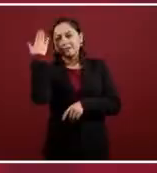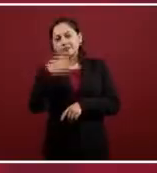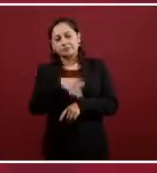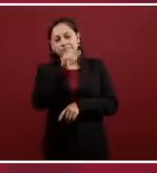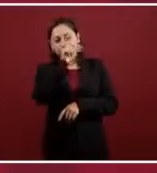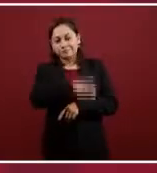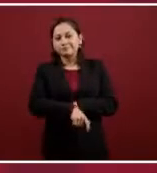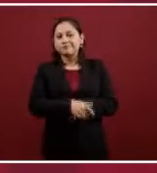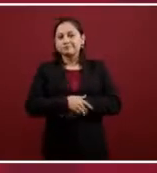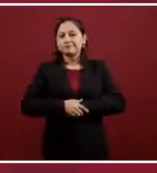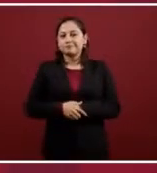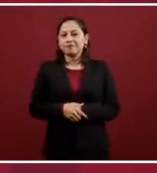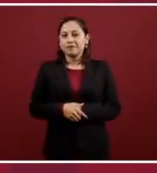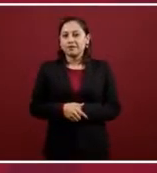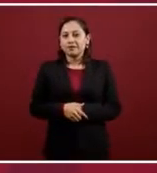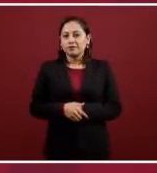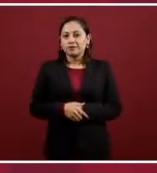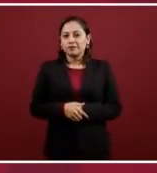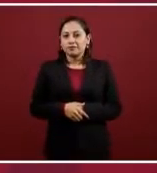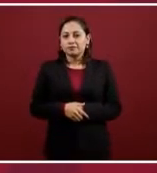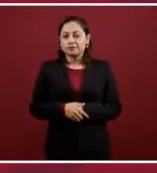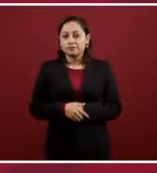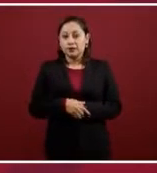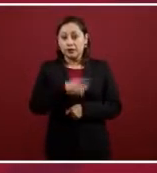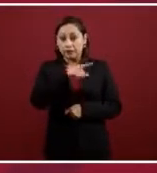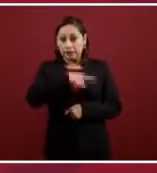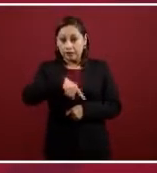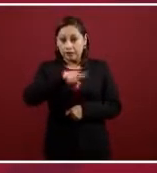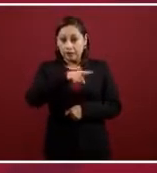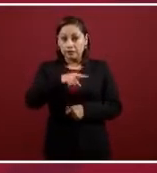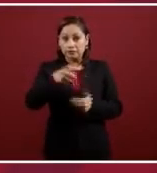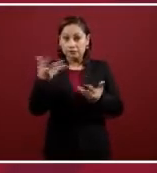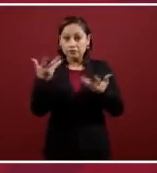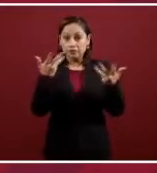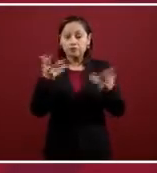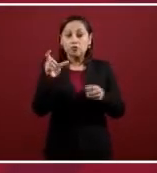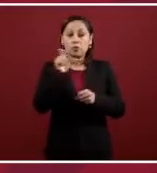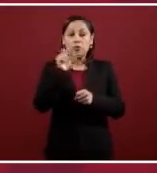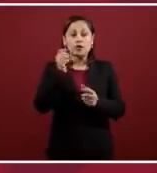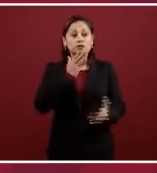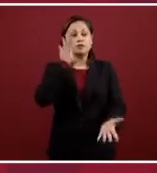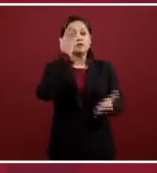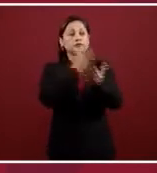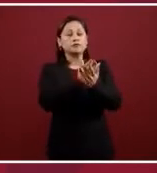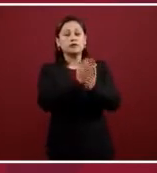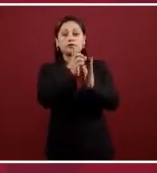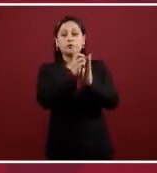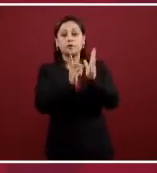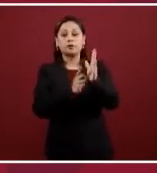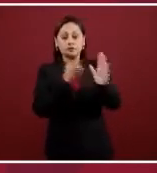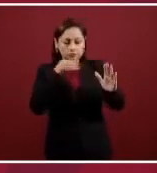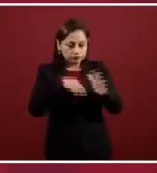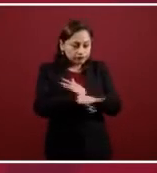Esto que hicieron de manera irresponsable de ir a las unidades habitacionales.